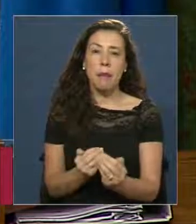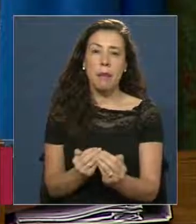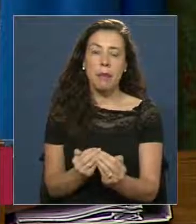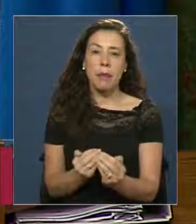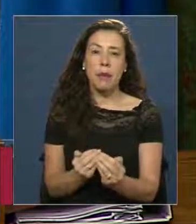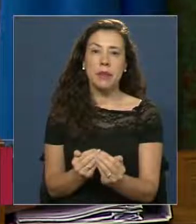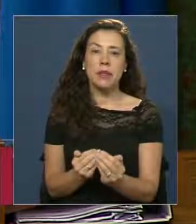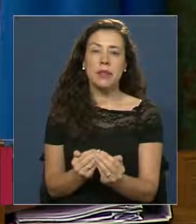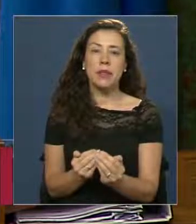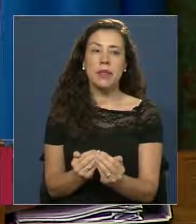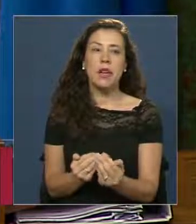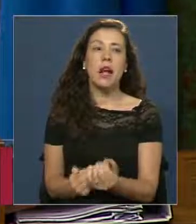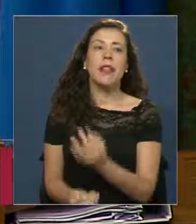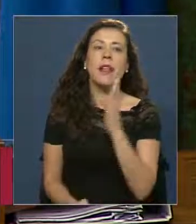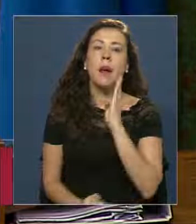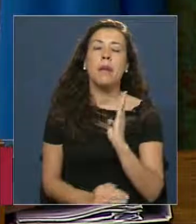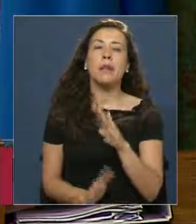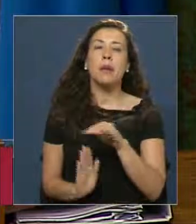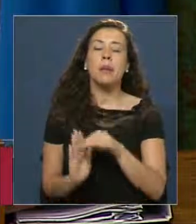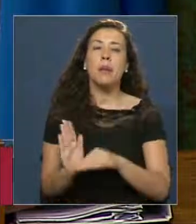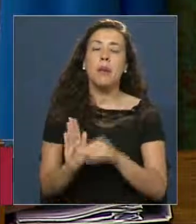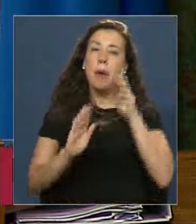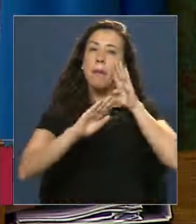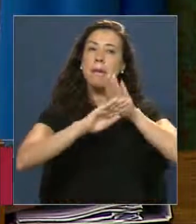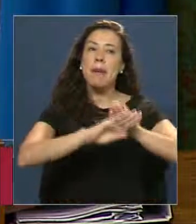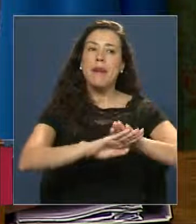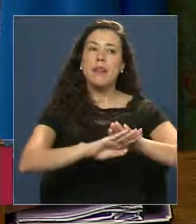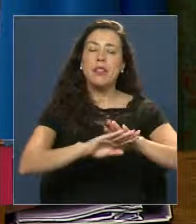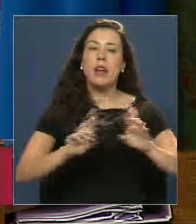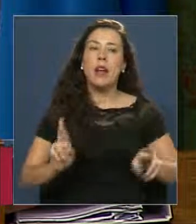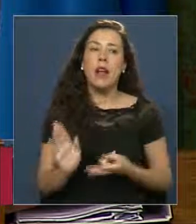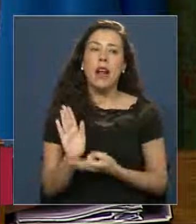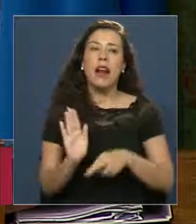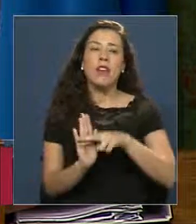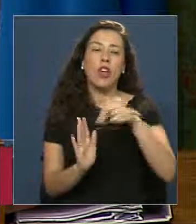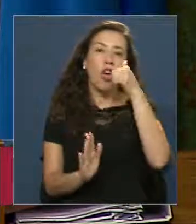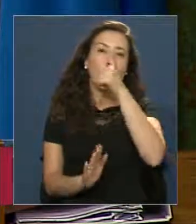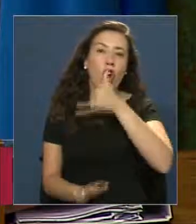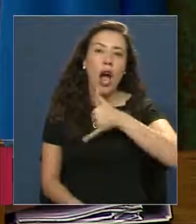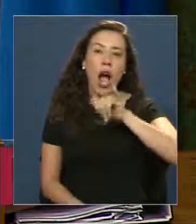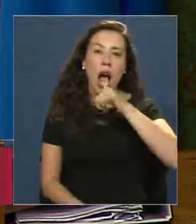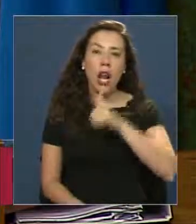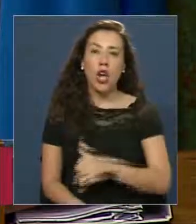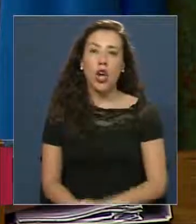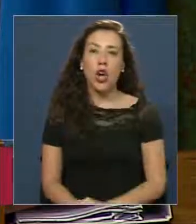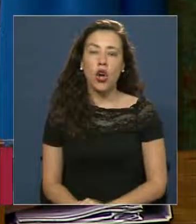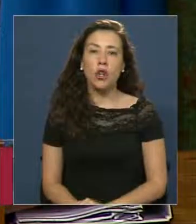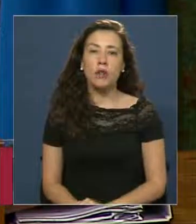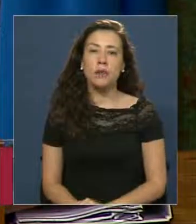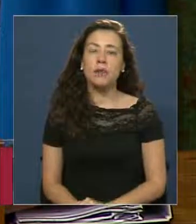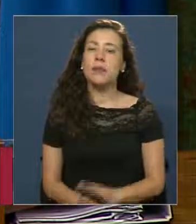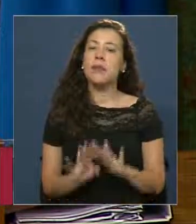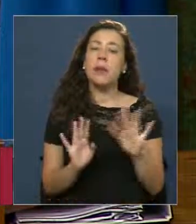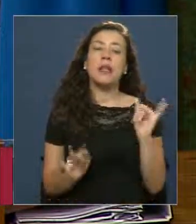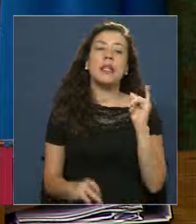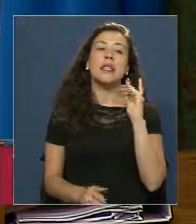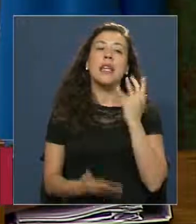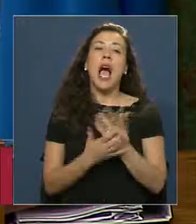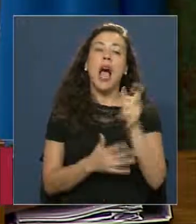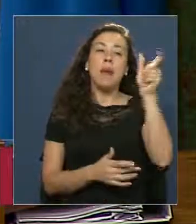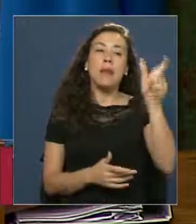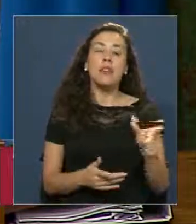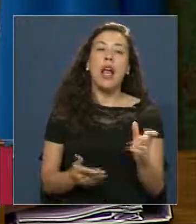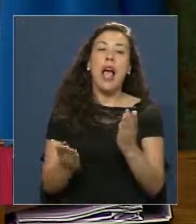el universo de beneficiarios de programas de prevención y rehabilitación de drogas y alcohol, independiente de si tienen la calidad